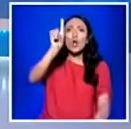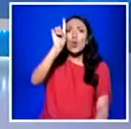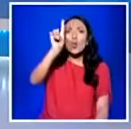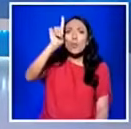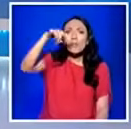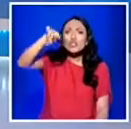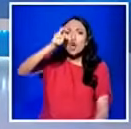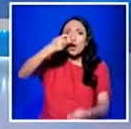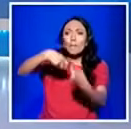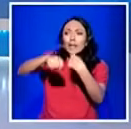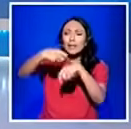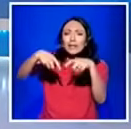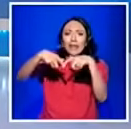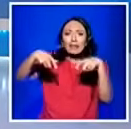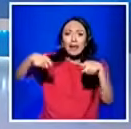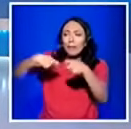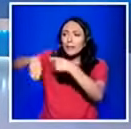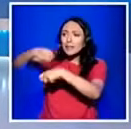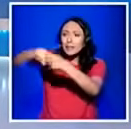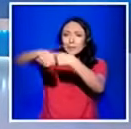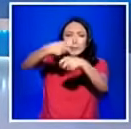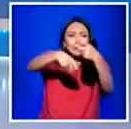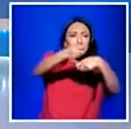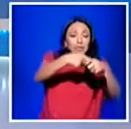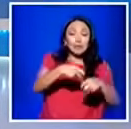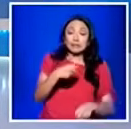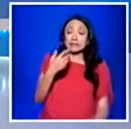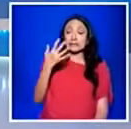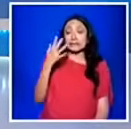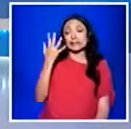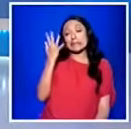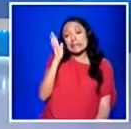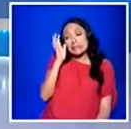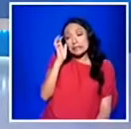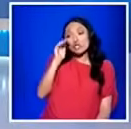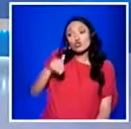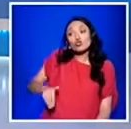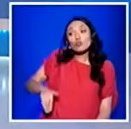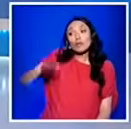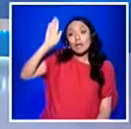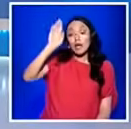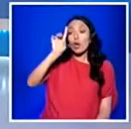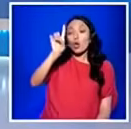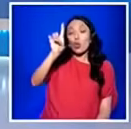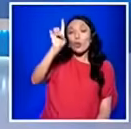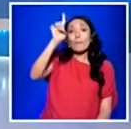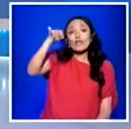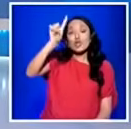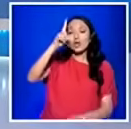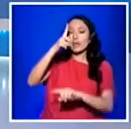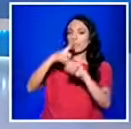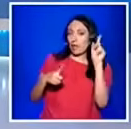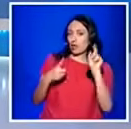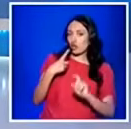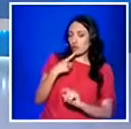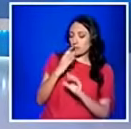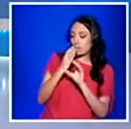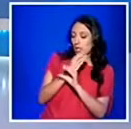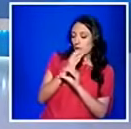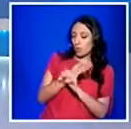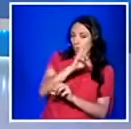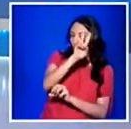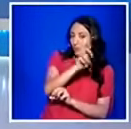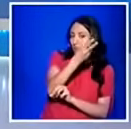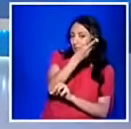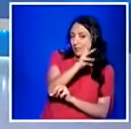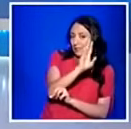boletos y esperan superar el récord de asistentes a los estadios que se estableció con 1,5 millones de espectadores en 2016